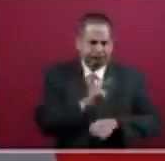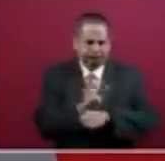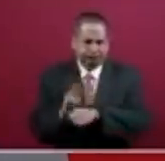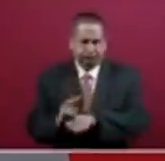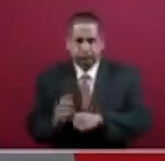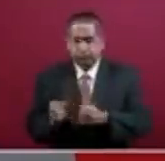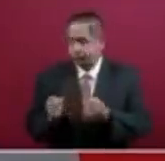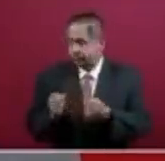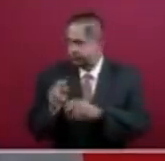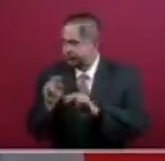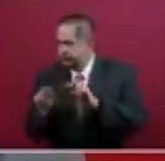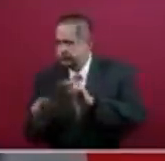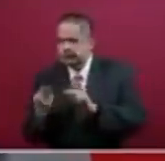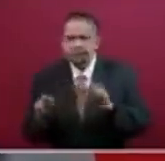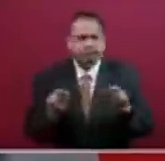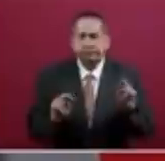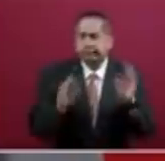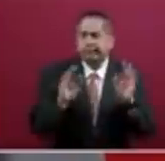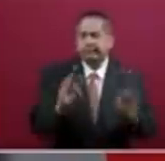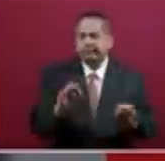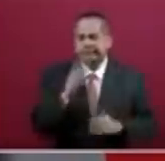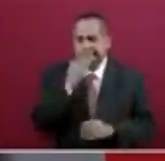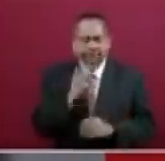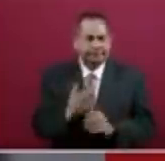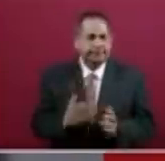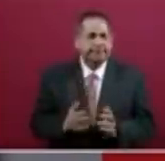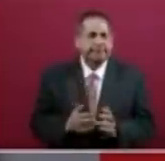número determinado de